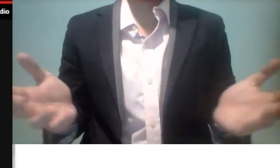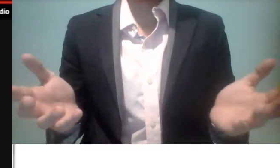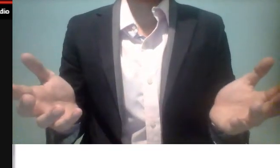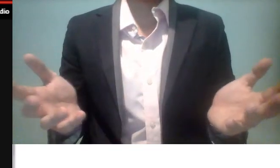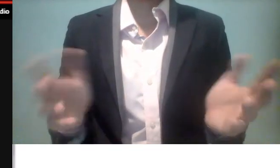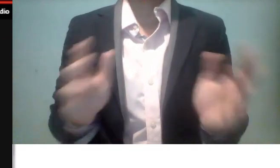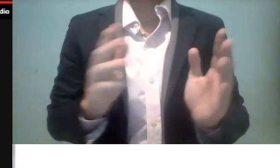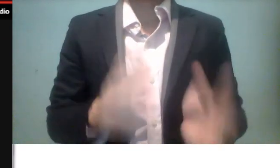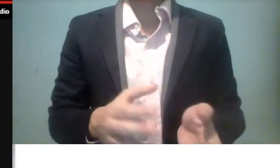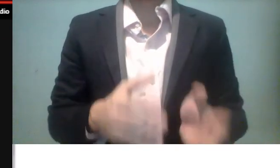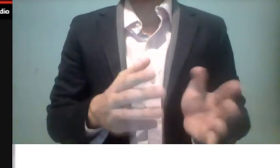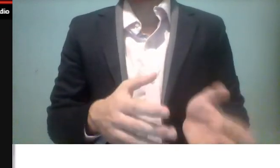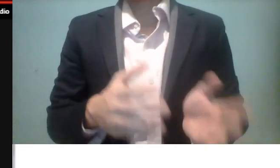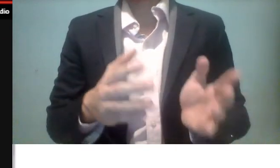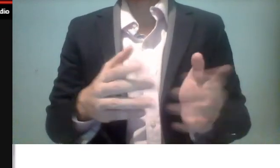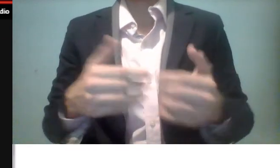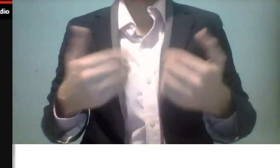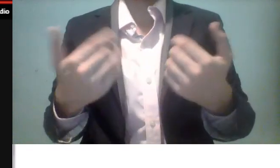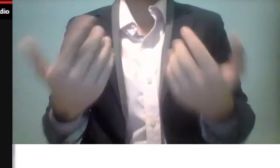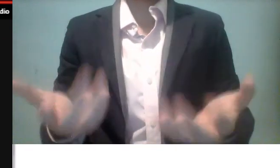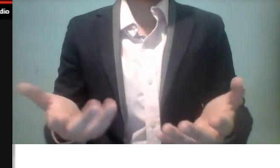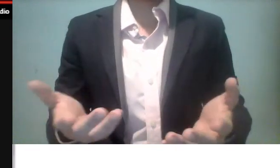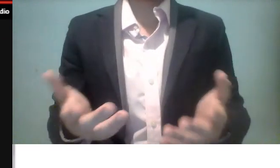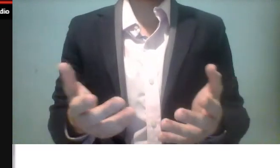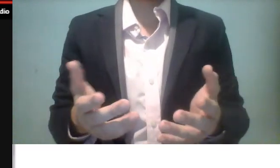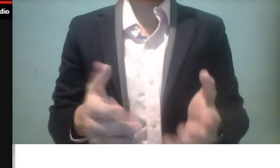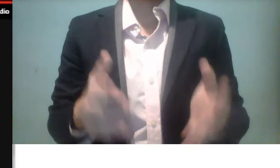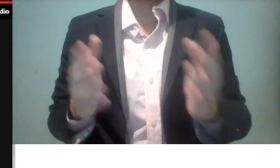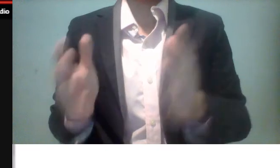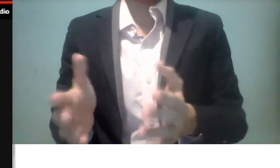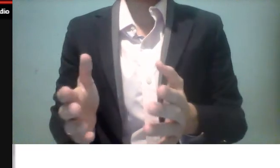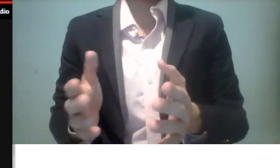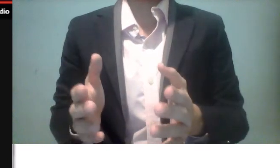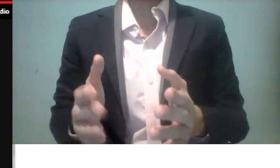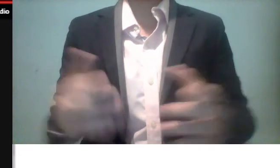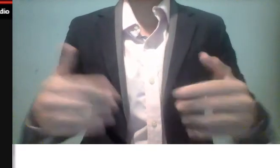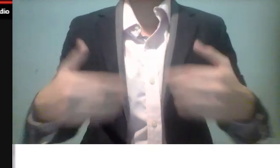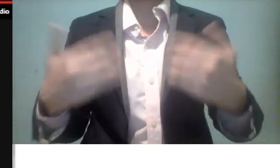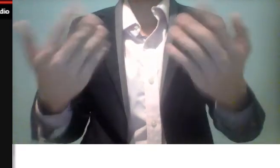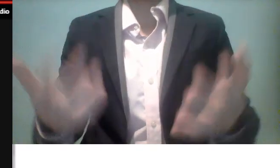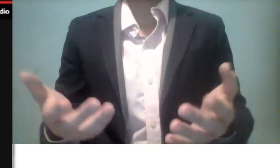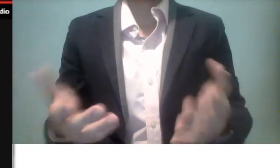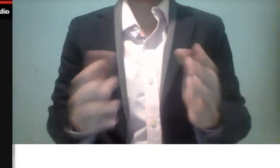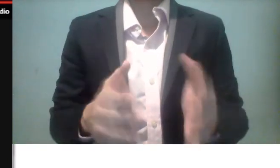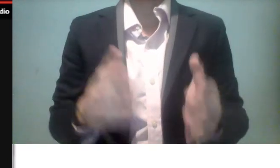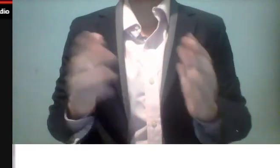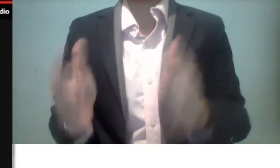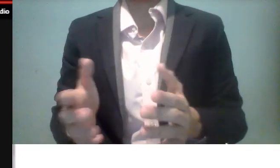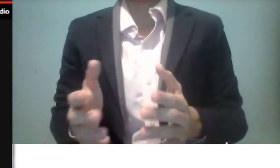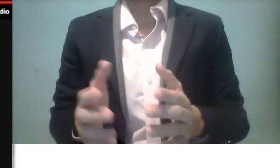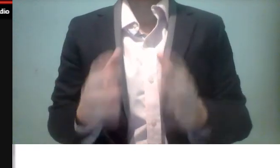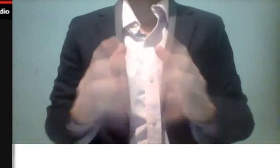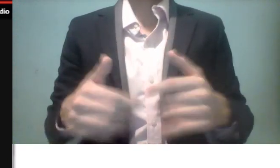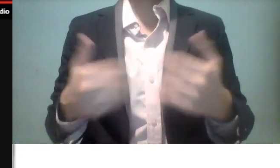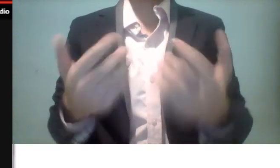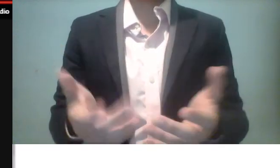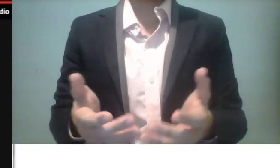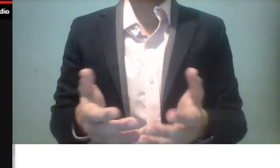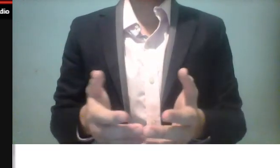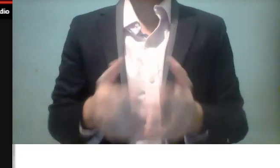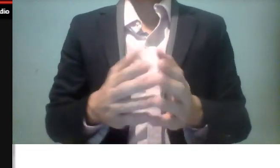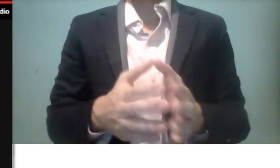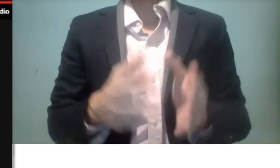presuntamente ilegales que bueno, ya aquí pues yo solamente estoy diciendo lo que se tiene hasta el momento creo que aquí ya los jueces determinarán y las